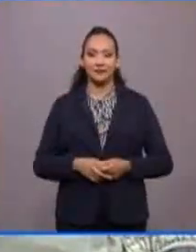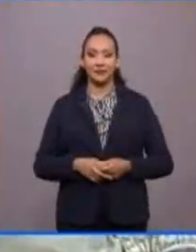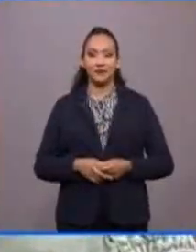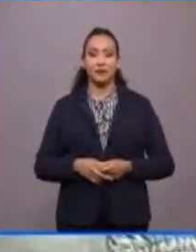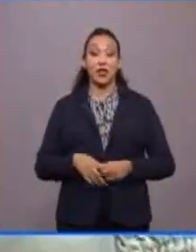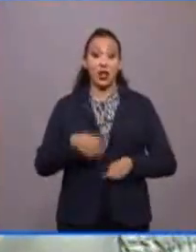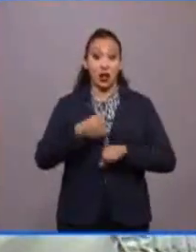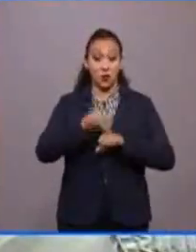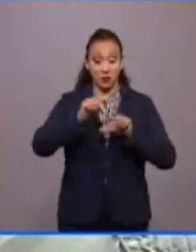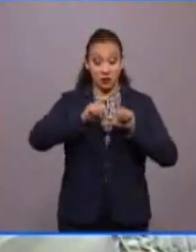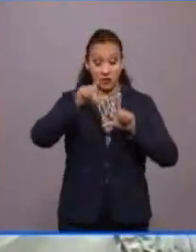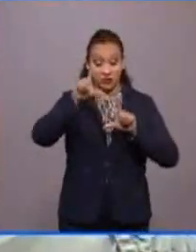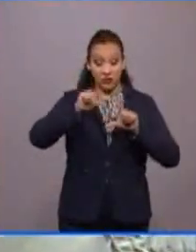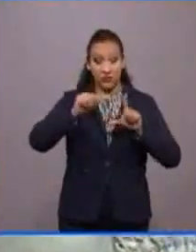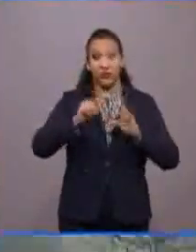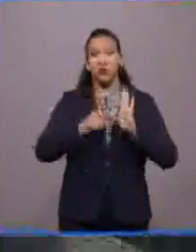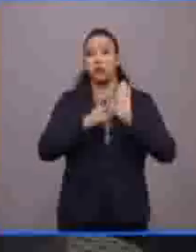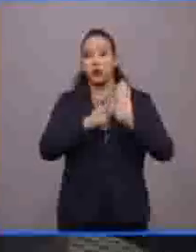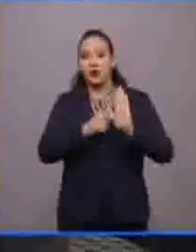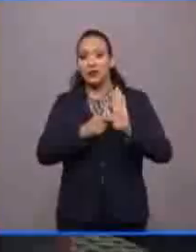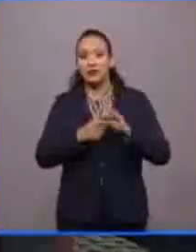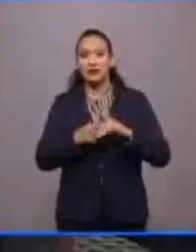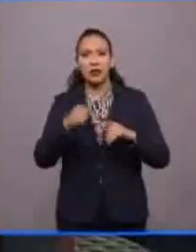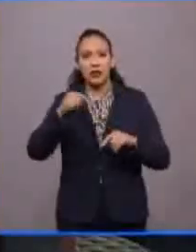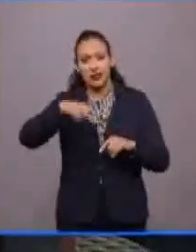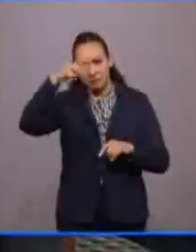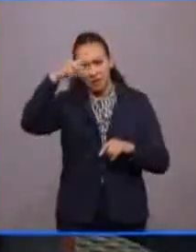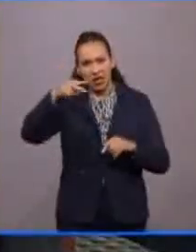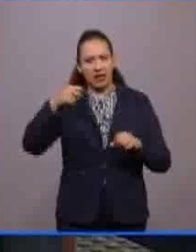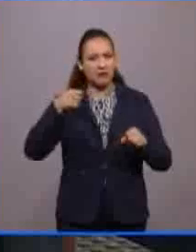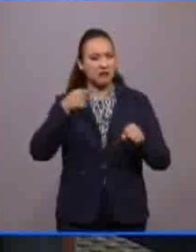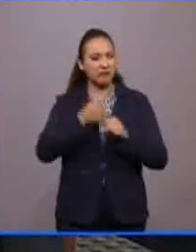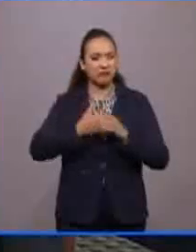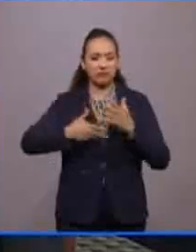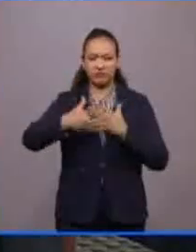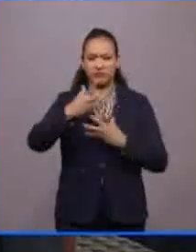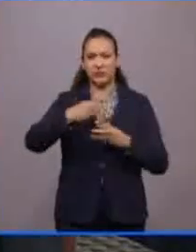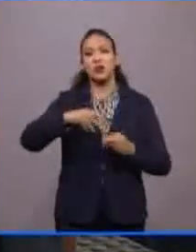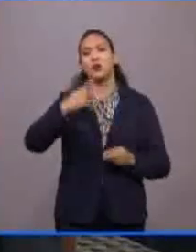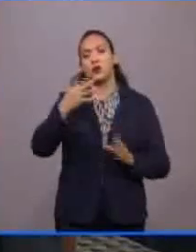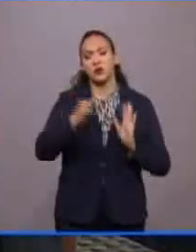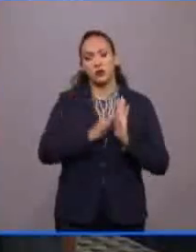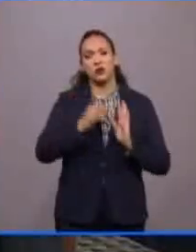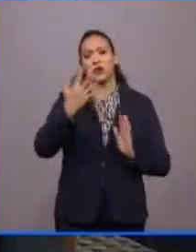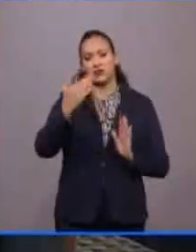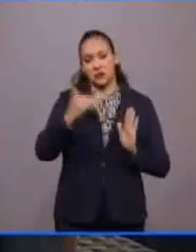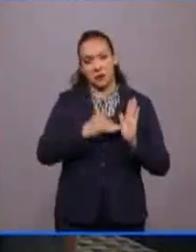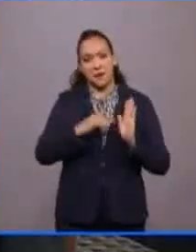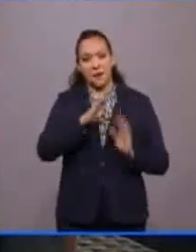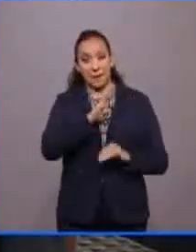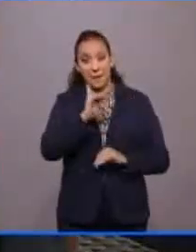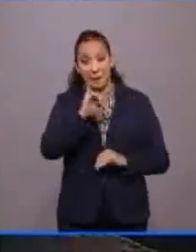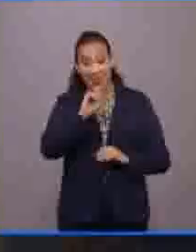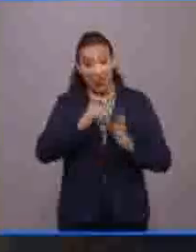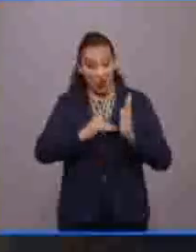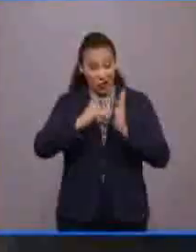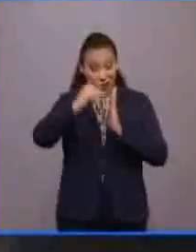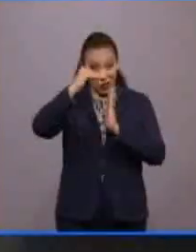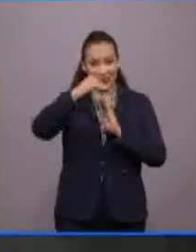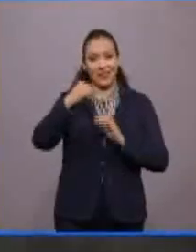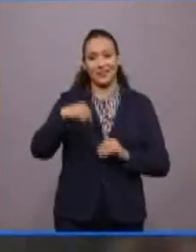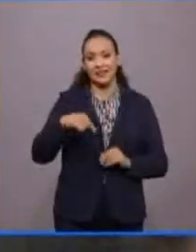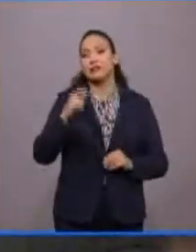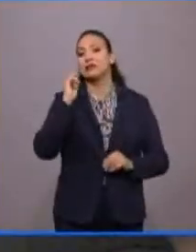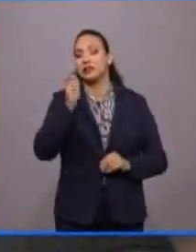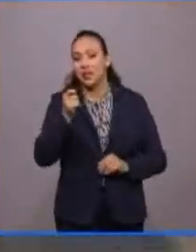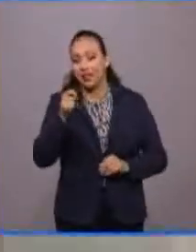El índice también destaca que el impacto de la violencia en México fue de 4.5 billones en 2024, lo que equivale